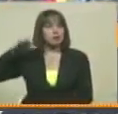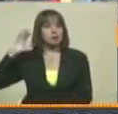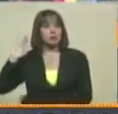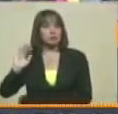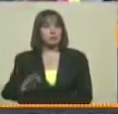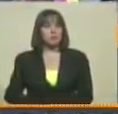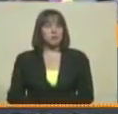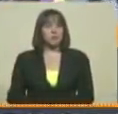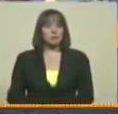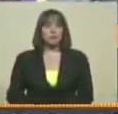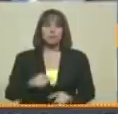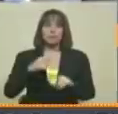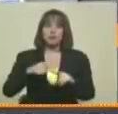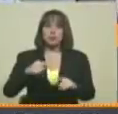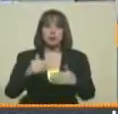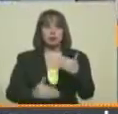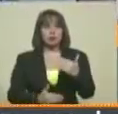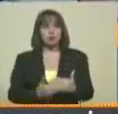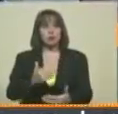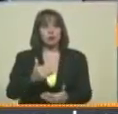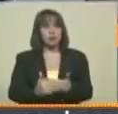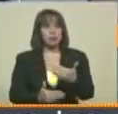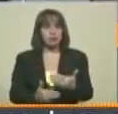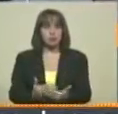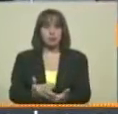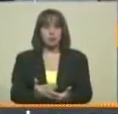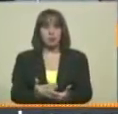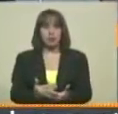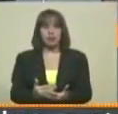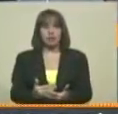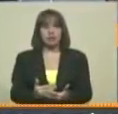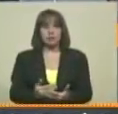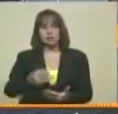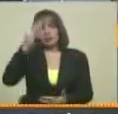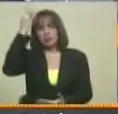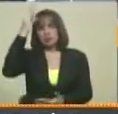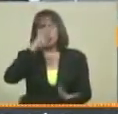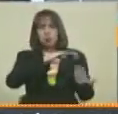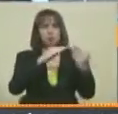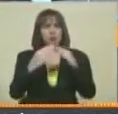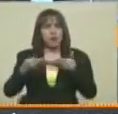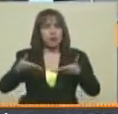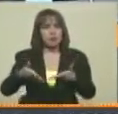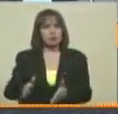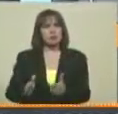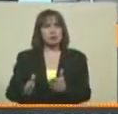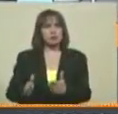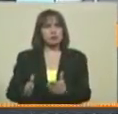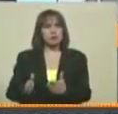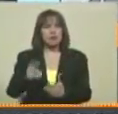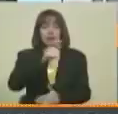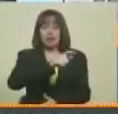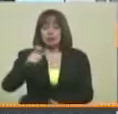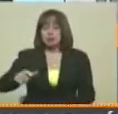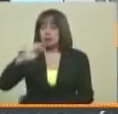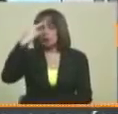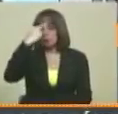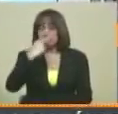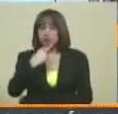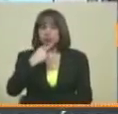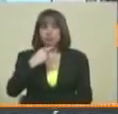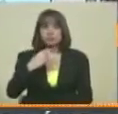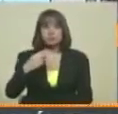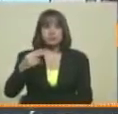Y poco a poco, con perseverancia, los consejos comunales nacieron de los humildes, del ama de